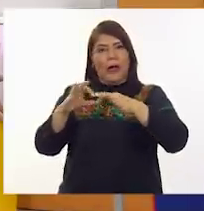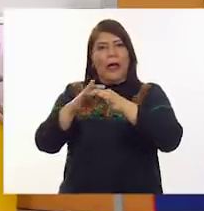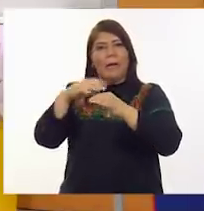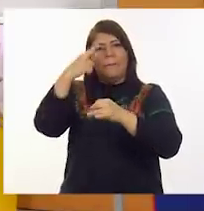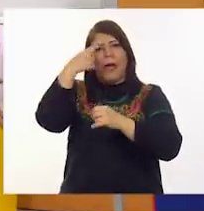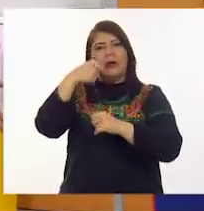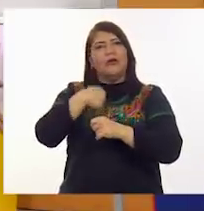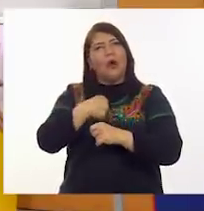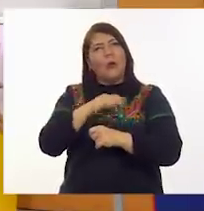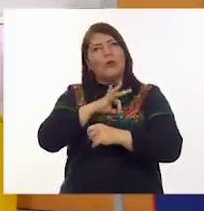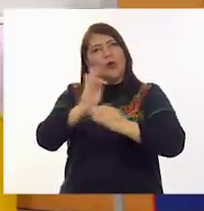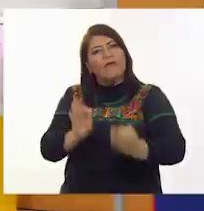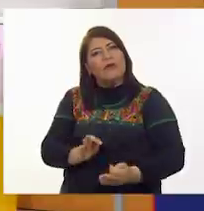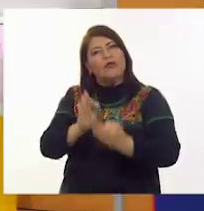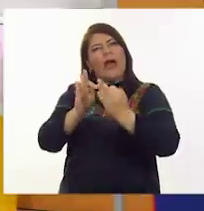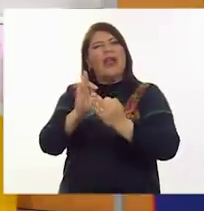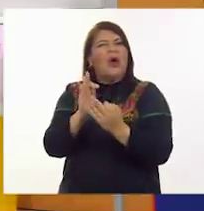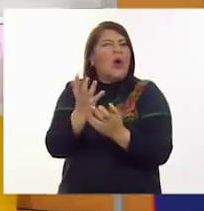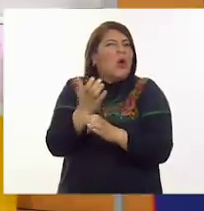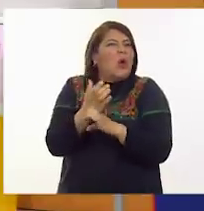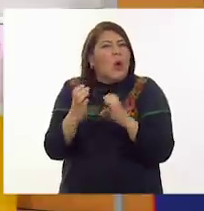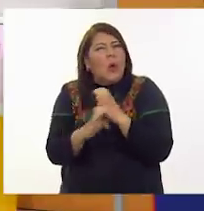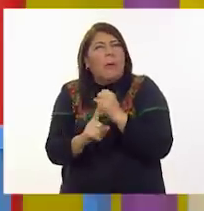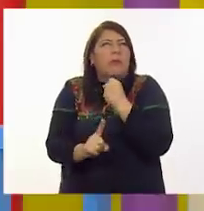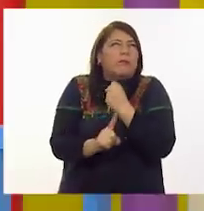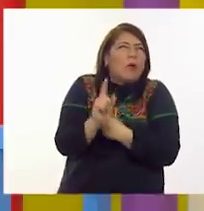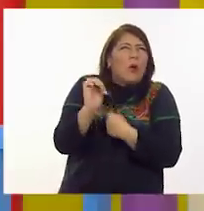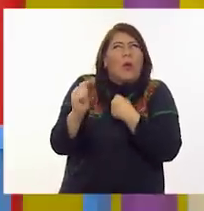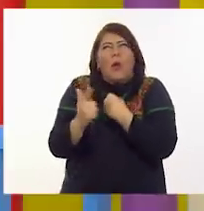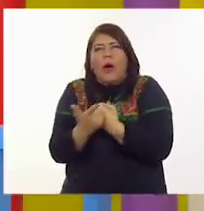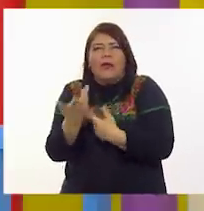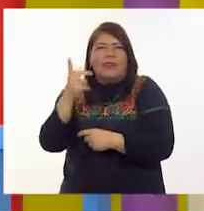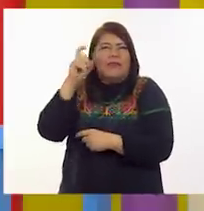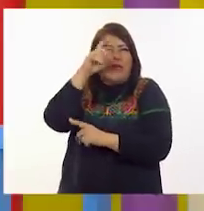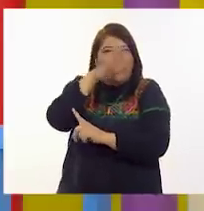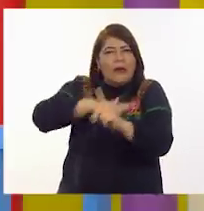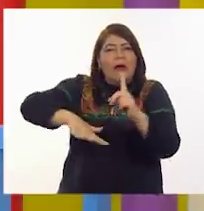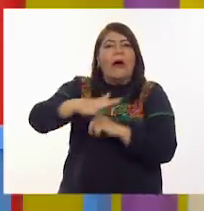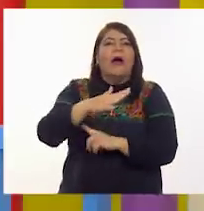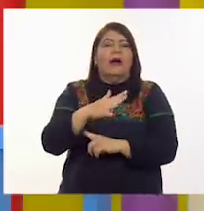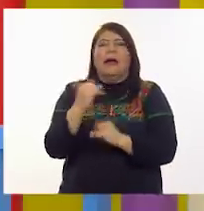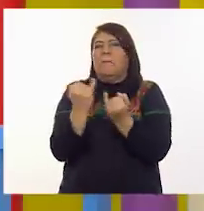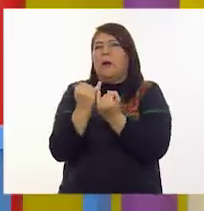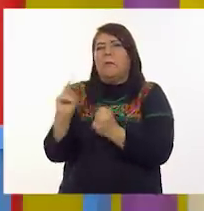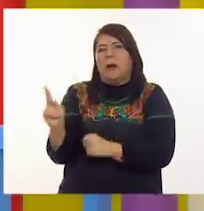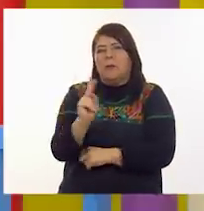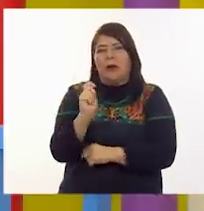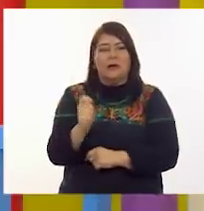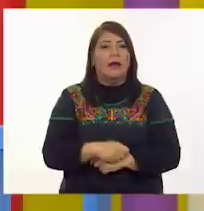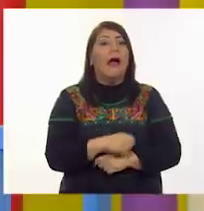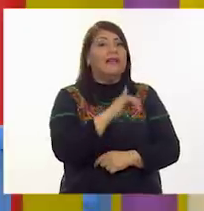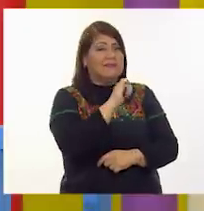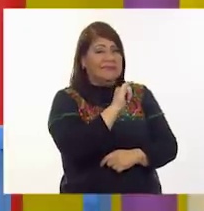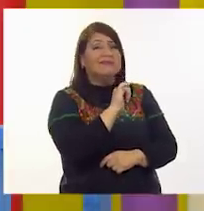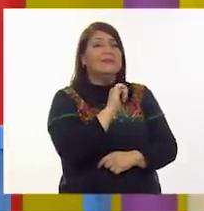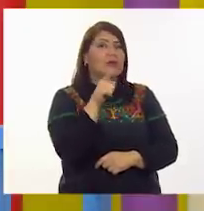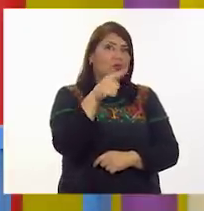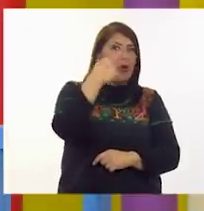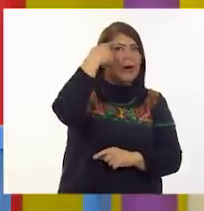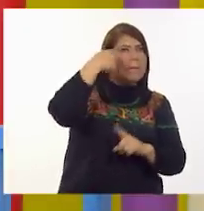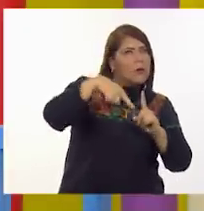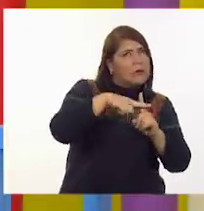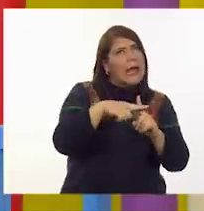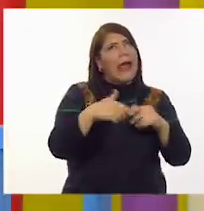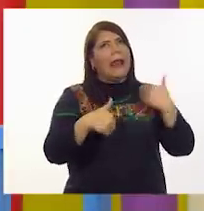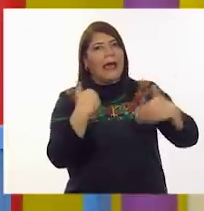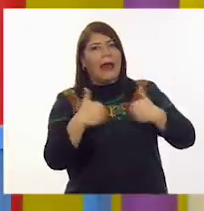situaciones difíciles como esta que estás atravesando. Ay, de veras que sí es una situación difícil. Tú eres optimista y alegre y además eres amable, eso me